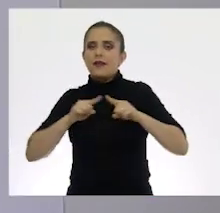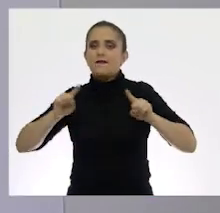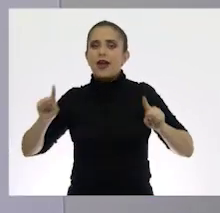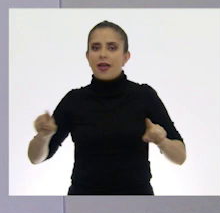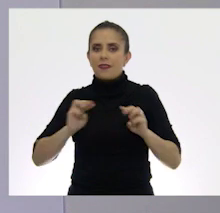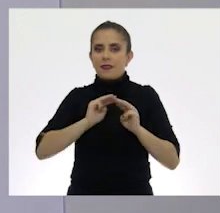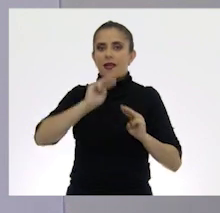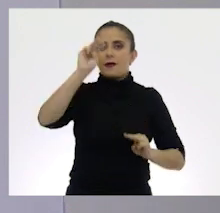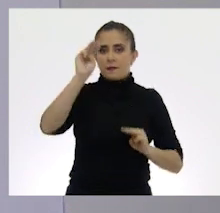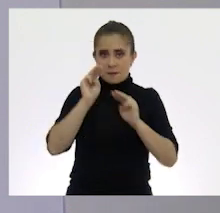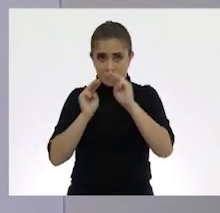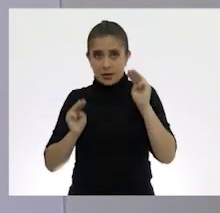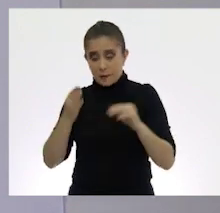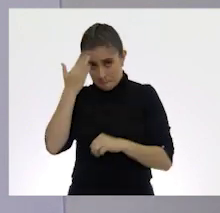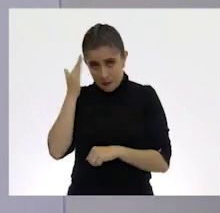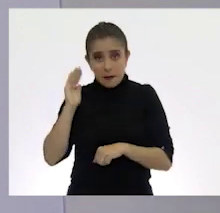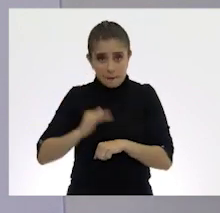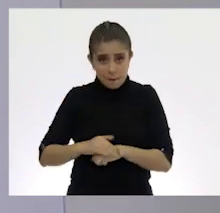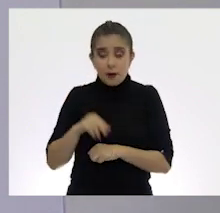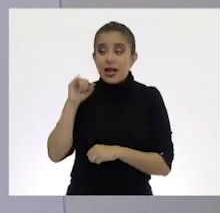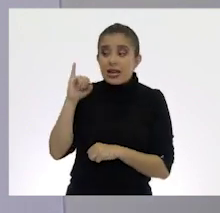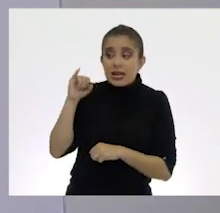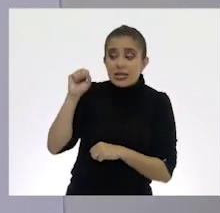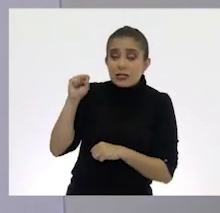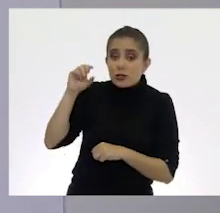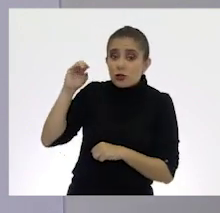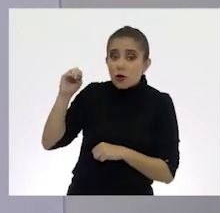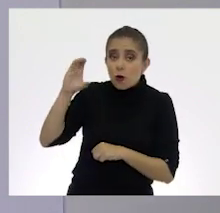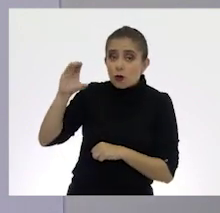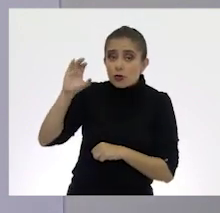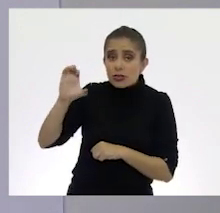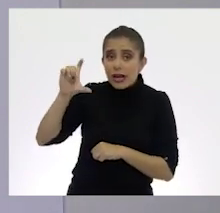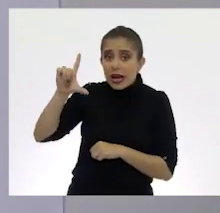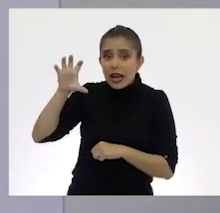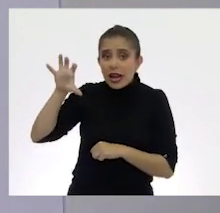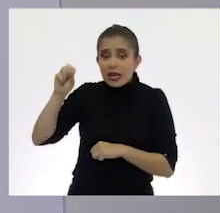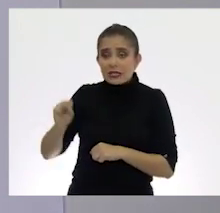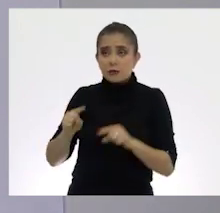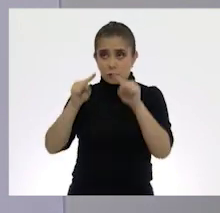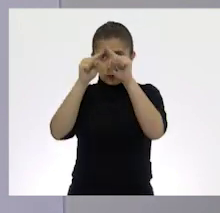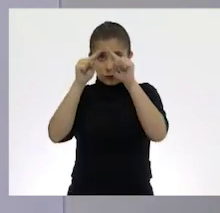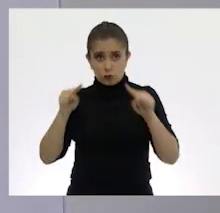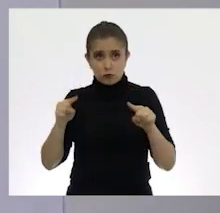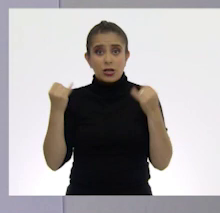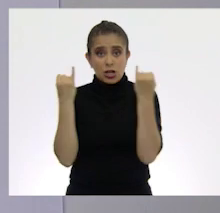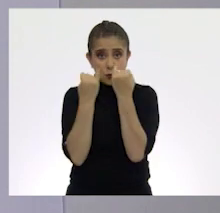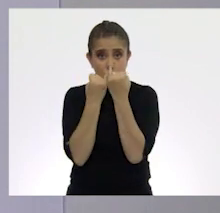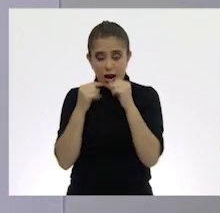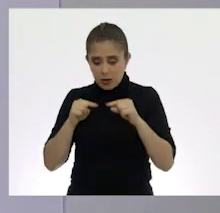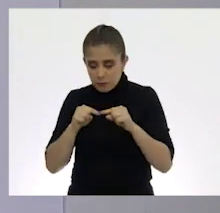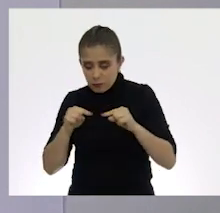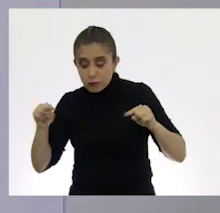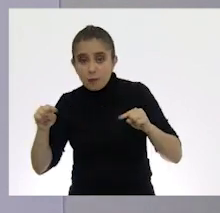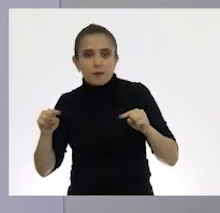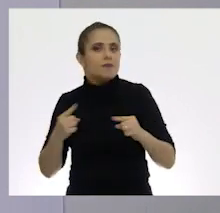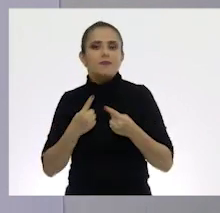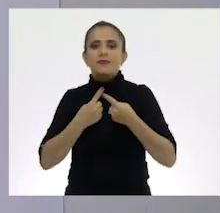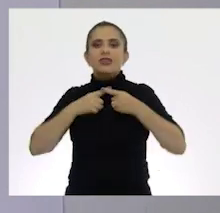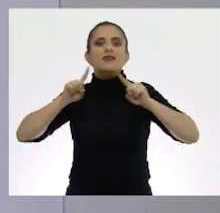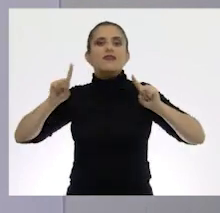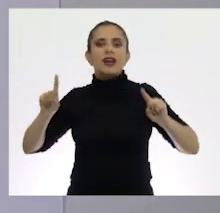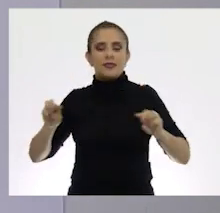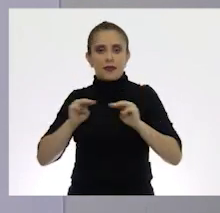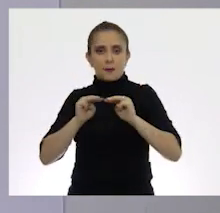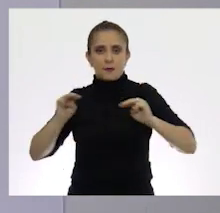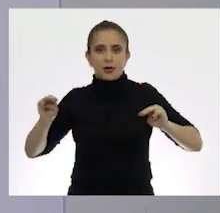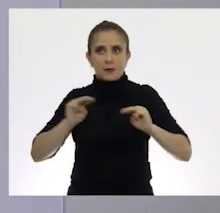muchachos. Un triángulo isósceles tiene dos de sus lados iguales y uno no. No hay vuelta de